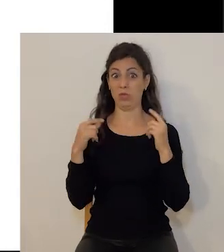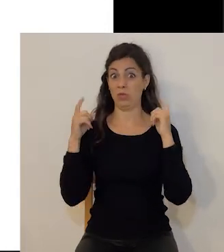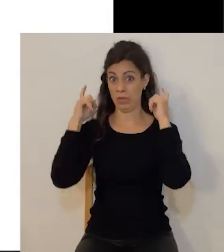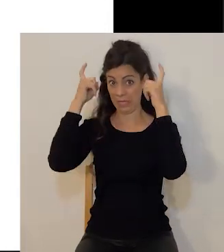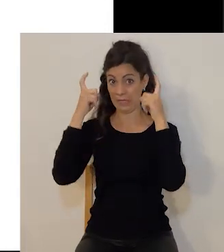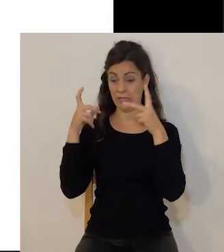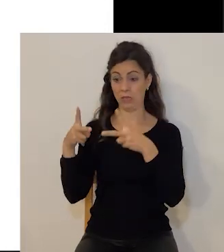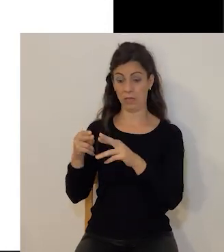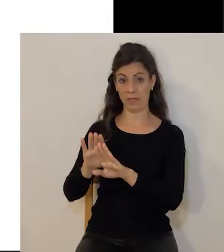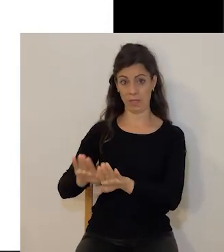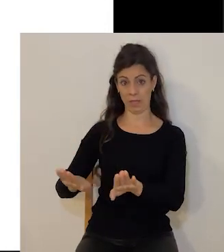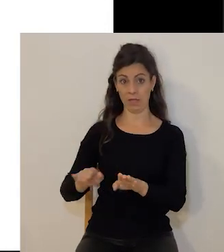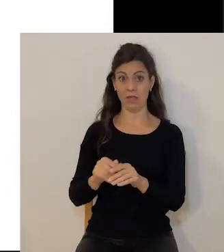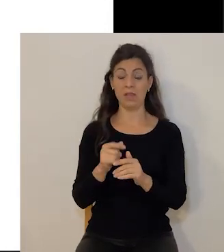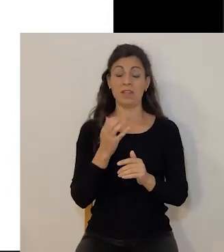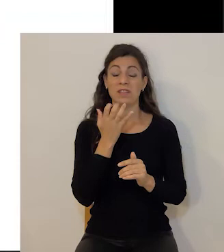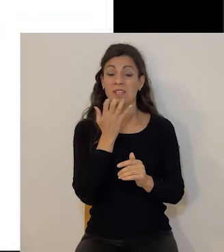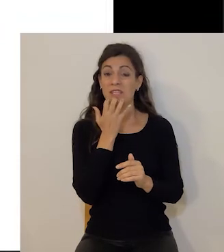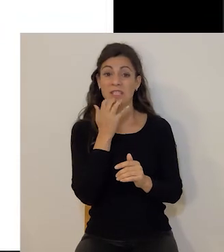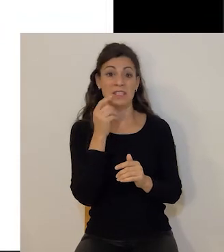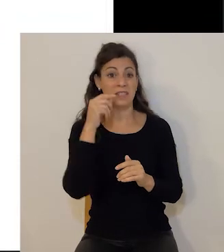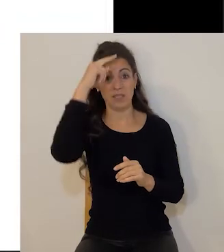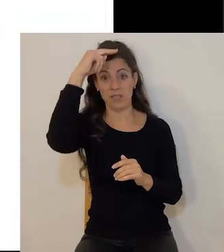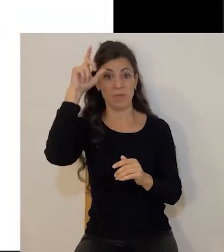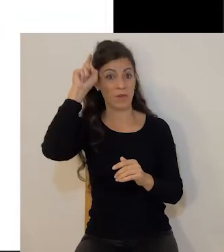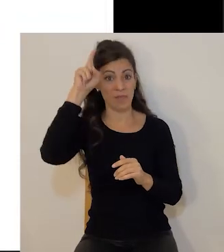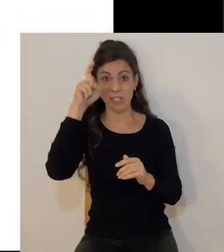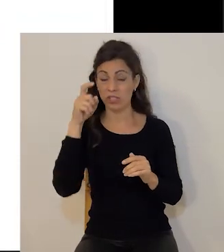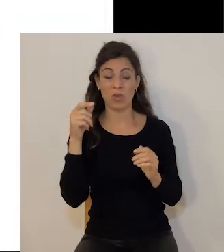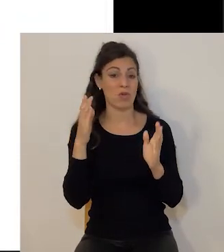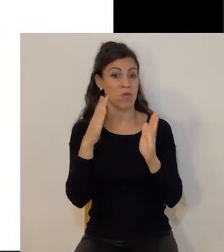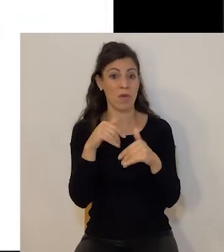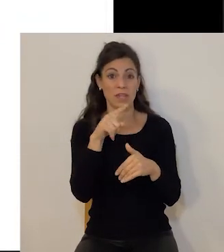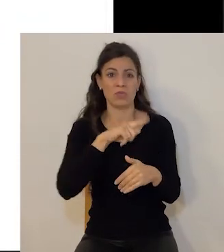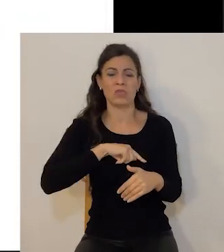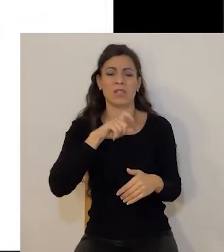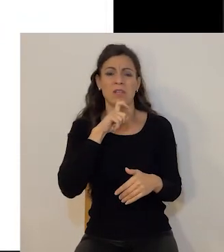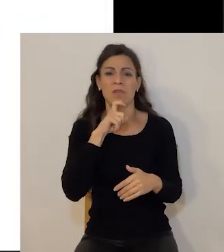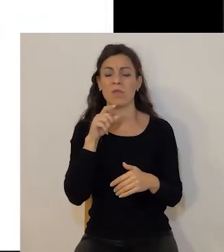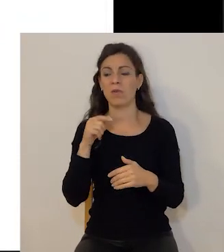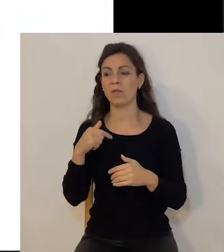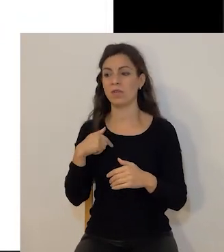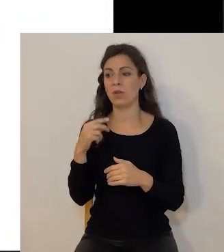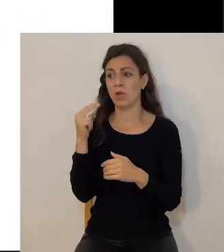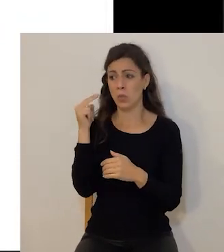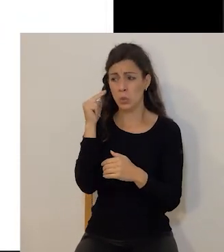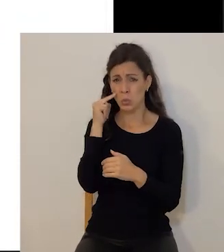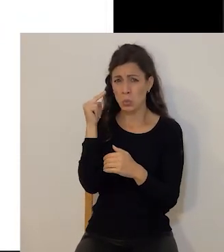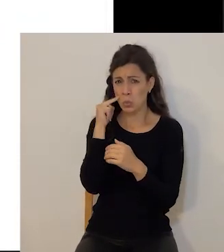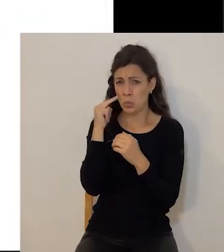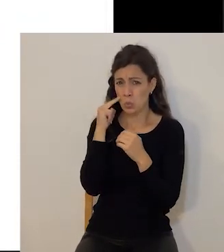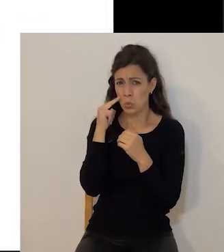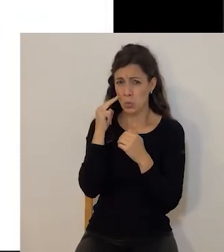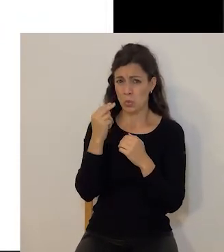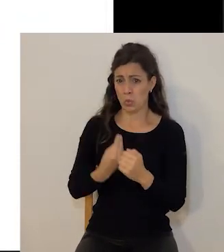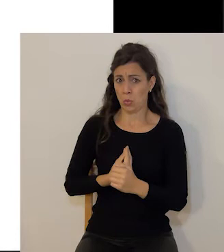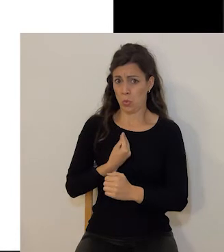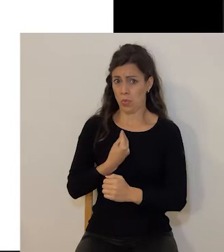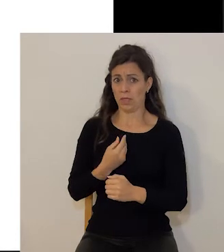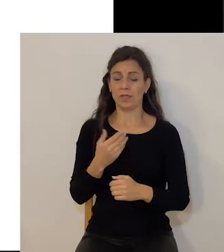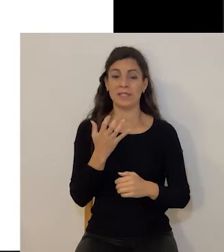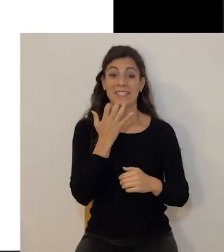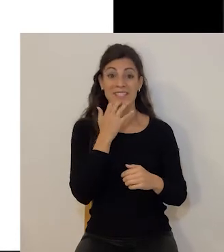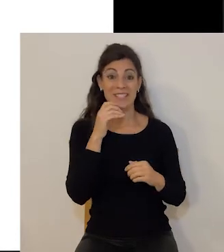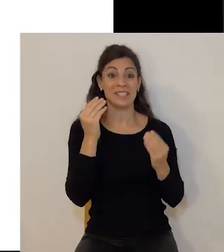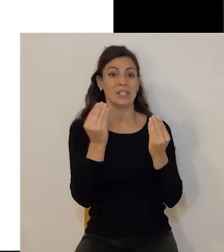al lado sin un profesor o una profesora? Temor, me dije. Y cuando estás con tu profesor o